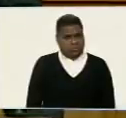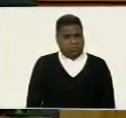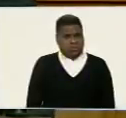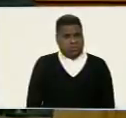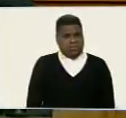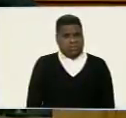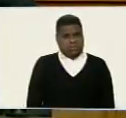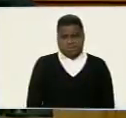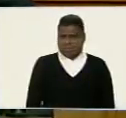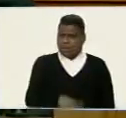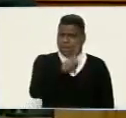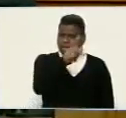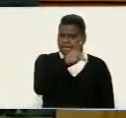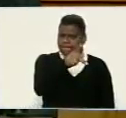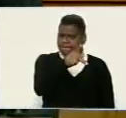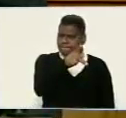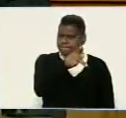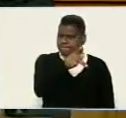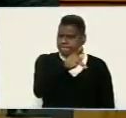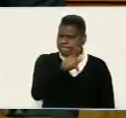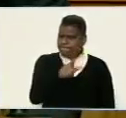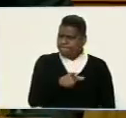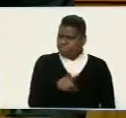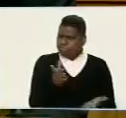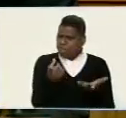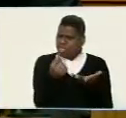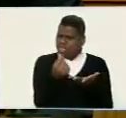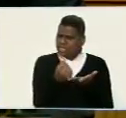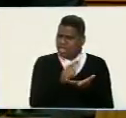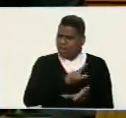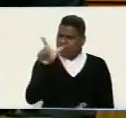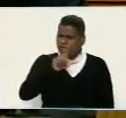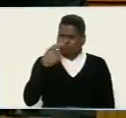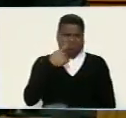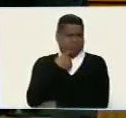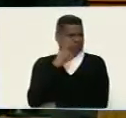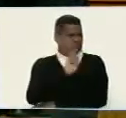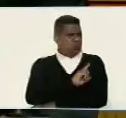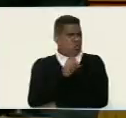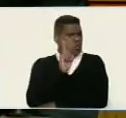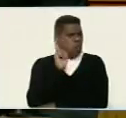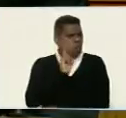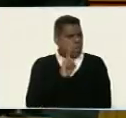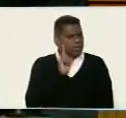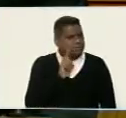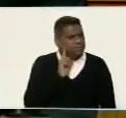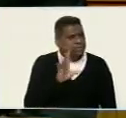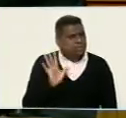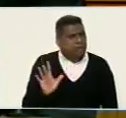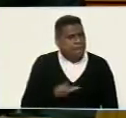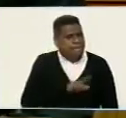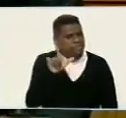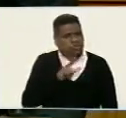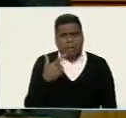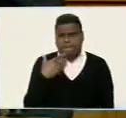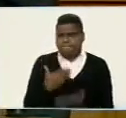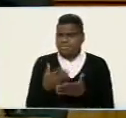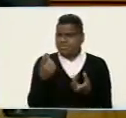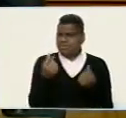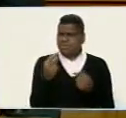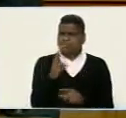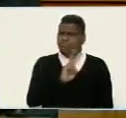partido. ¿Para el partido? Eso no es así. Eso no es verdad. No es